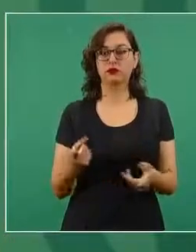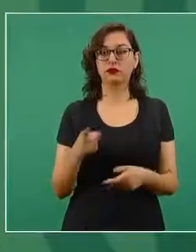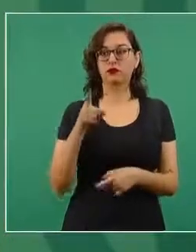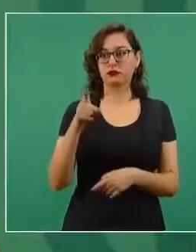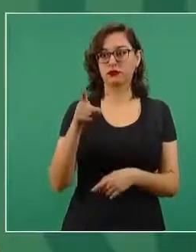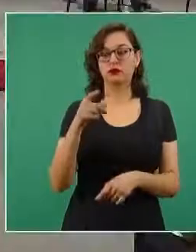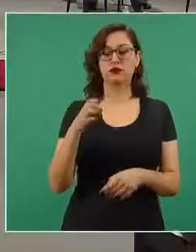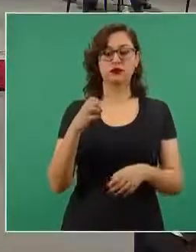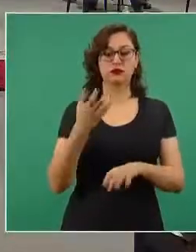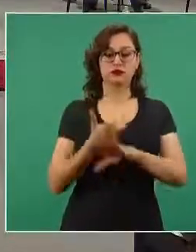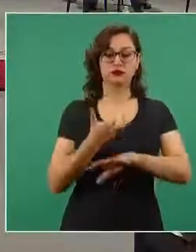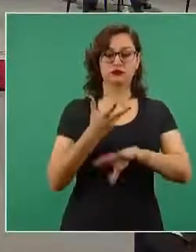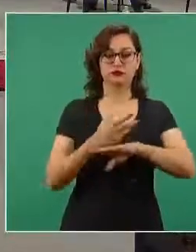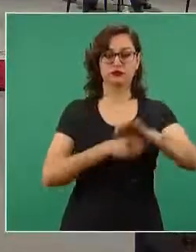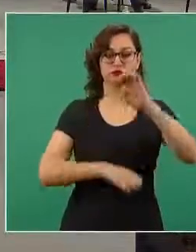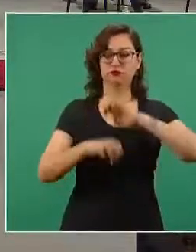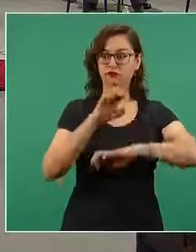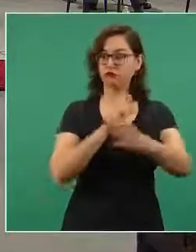de Estados Unidos en México.